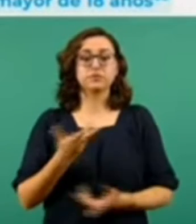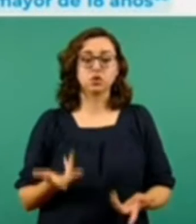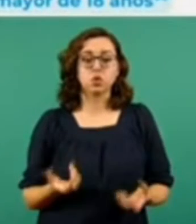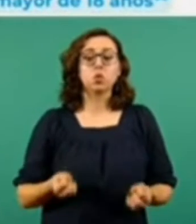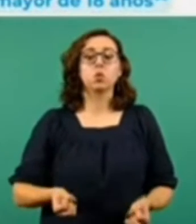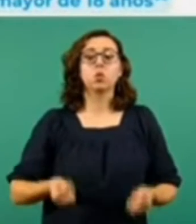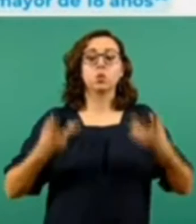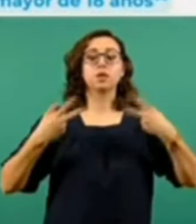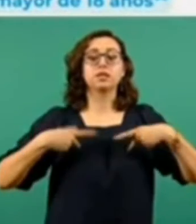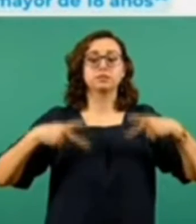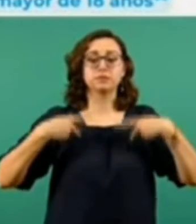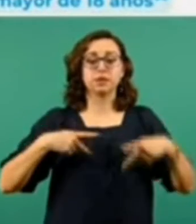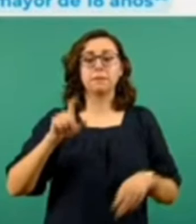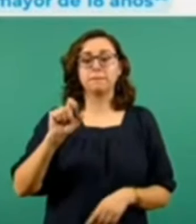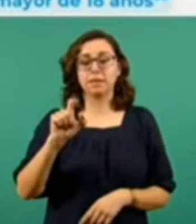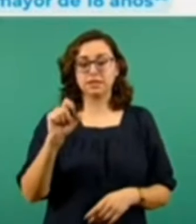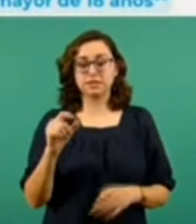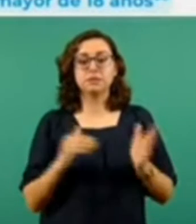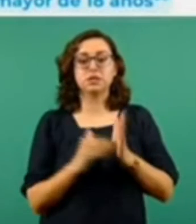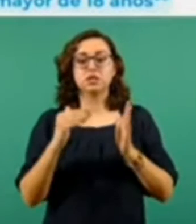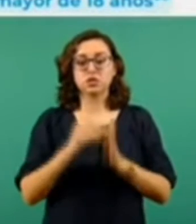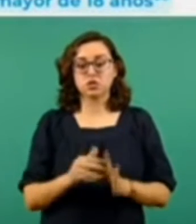de personas, son